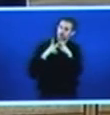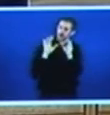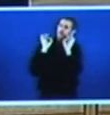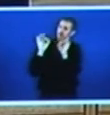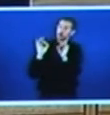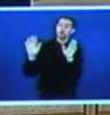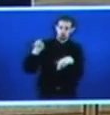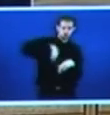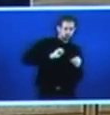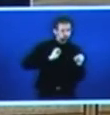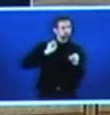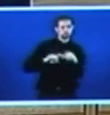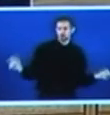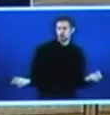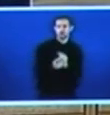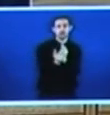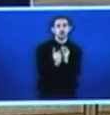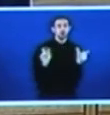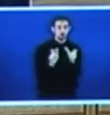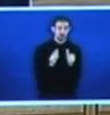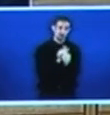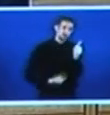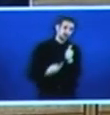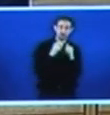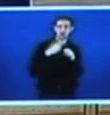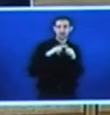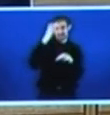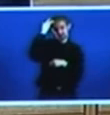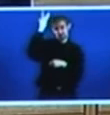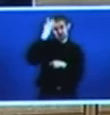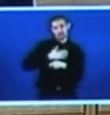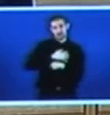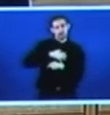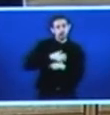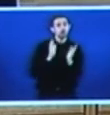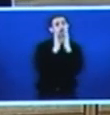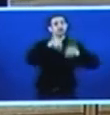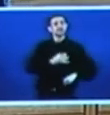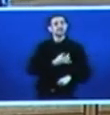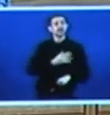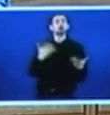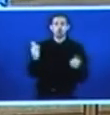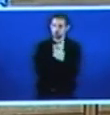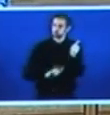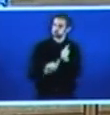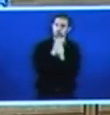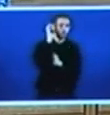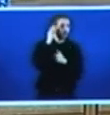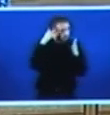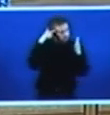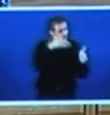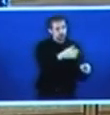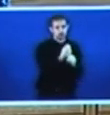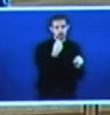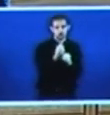O colectivo prioritario das políticas de emprego pactadas co sindicato son as mulleres. As medidas para